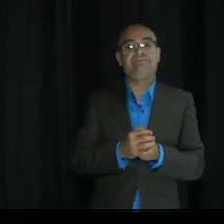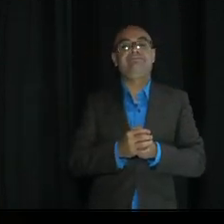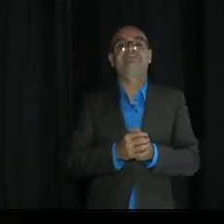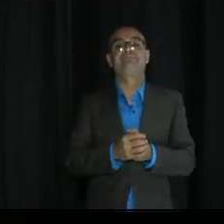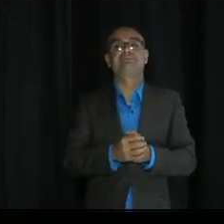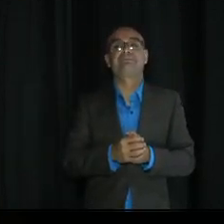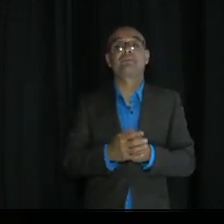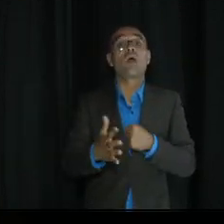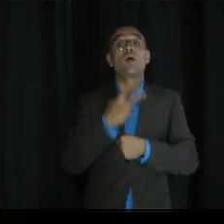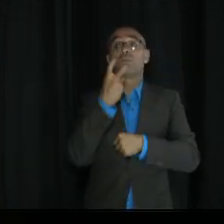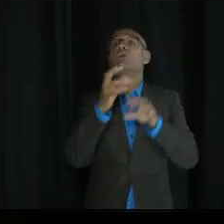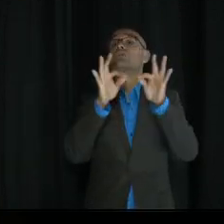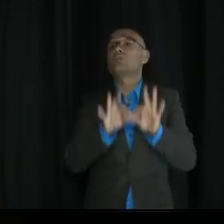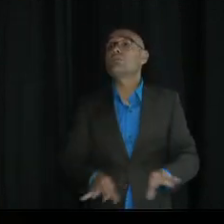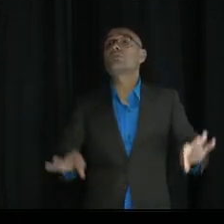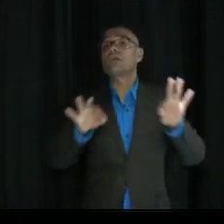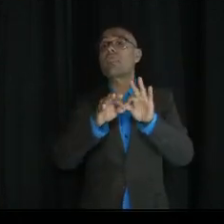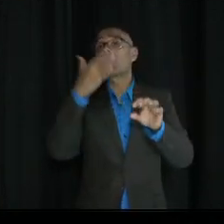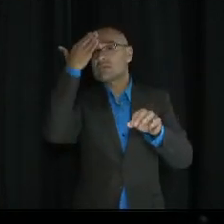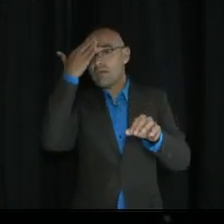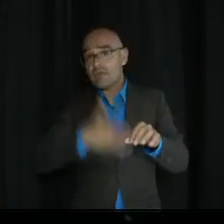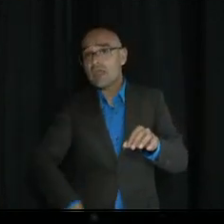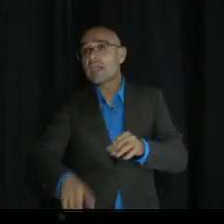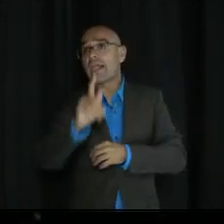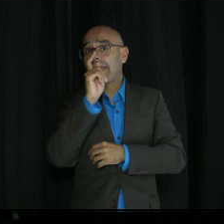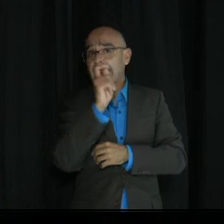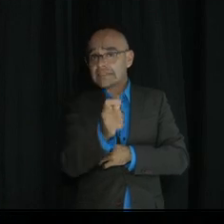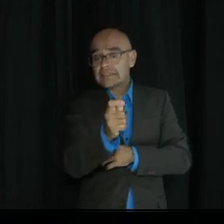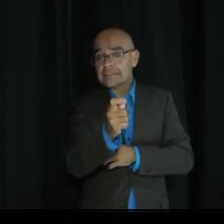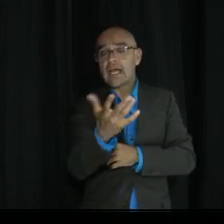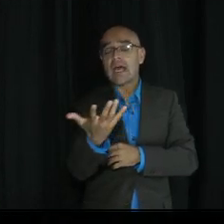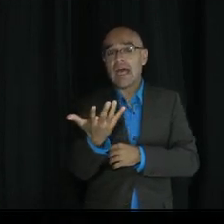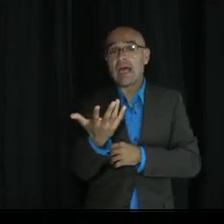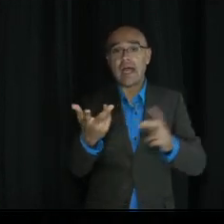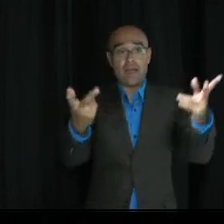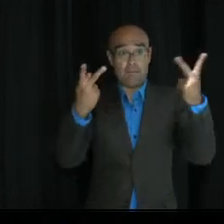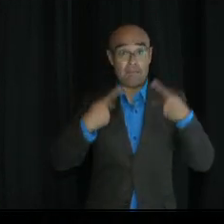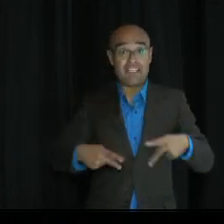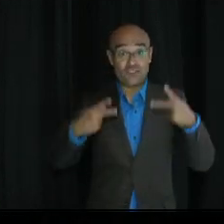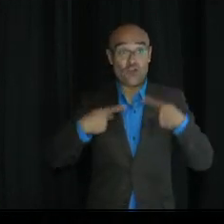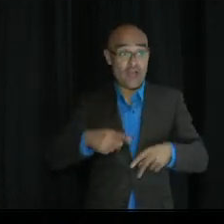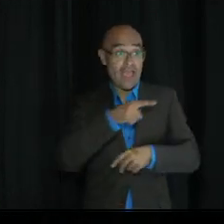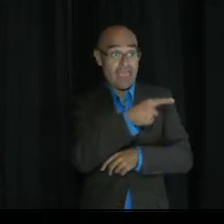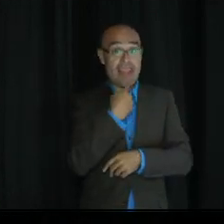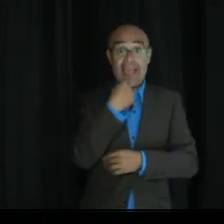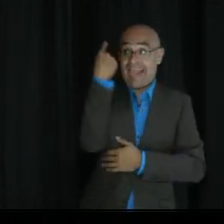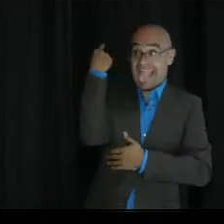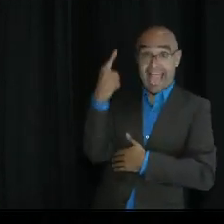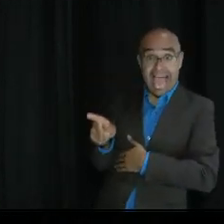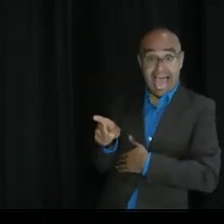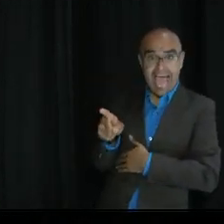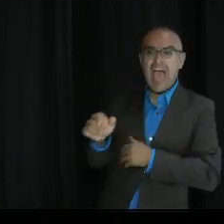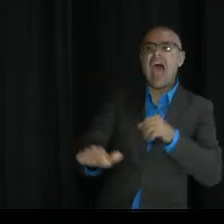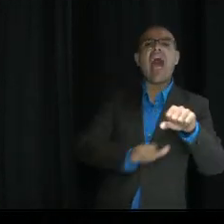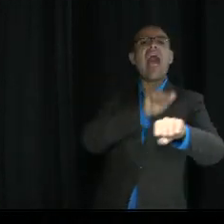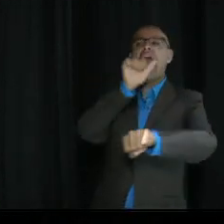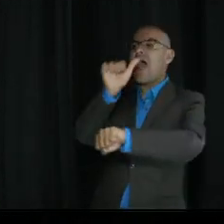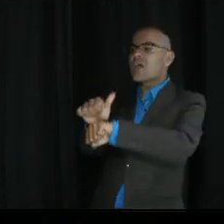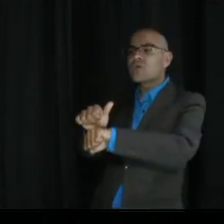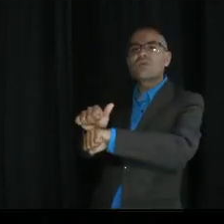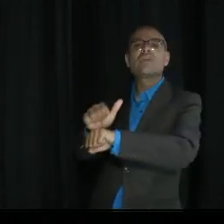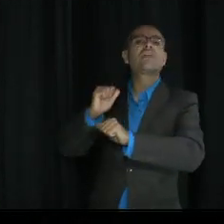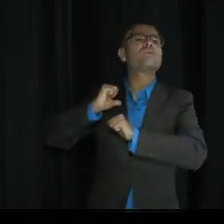Por eso es tan importante saber determinar a qué tipo de autoridad le corresponde investigar o en este